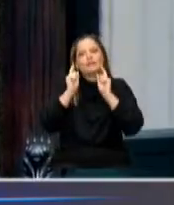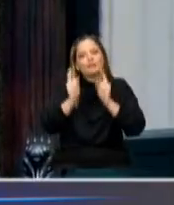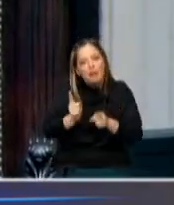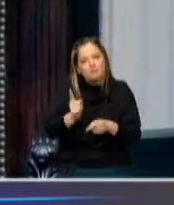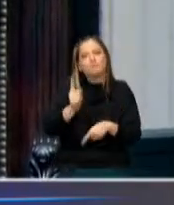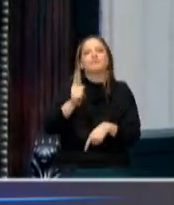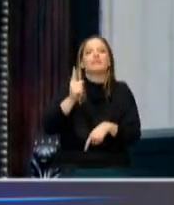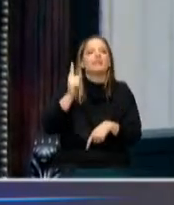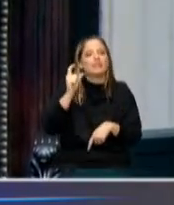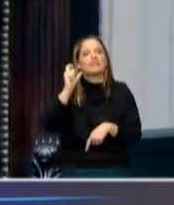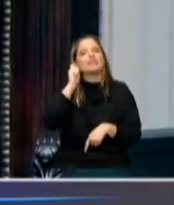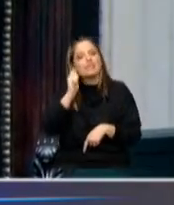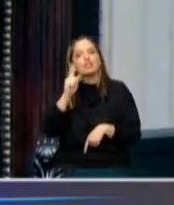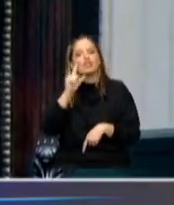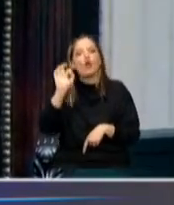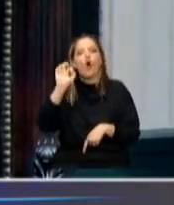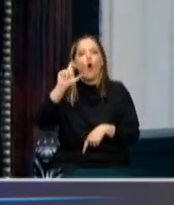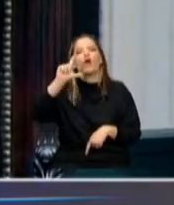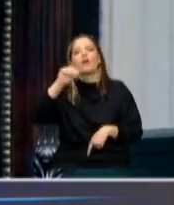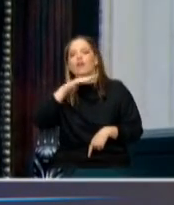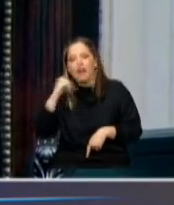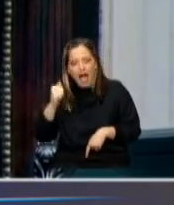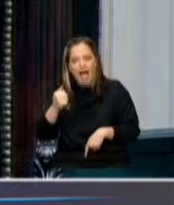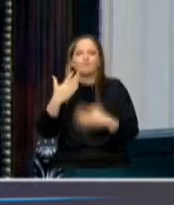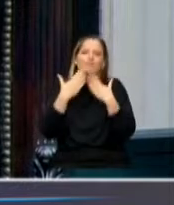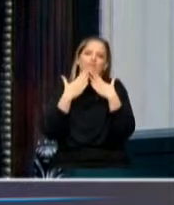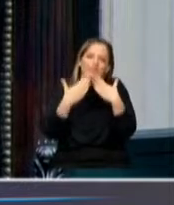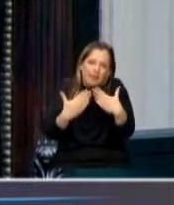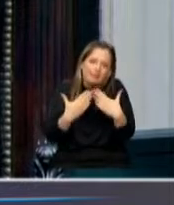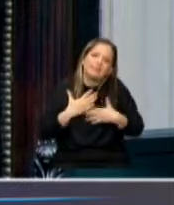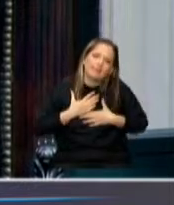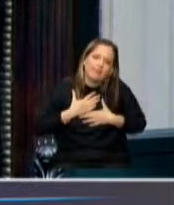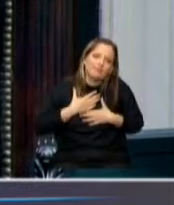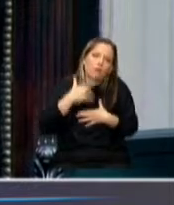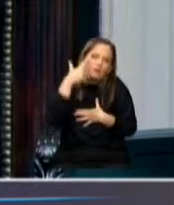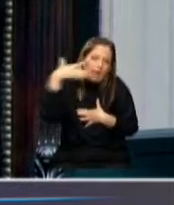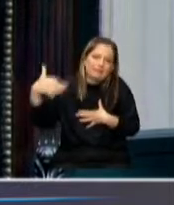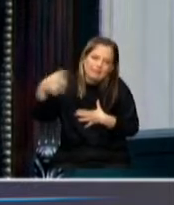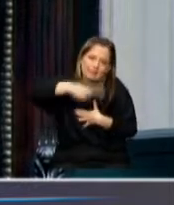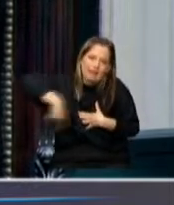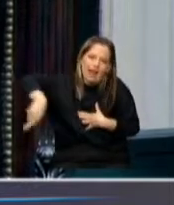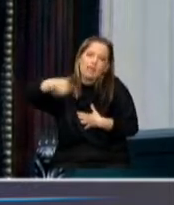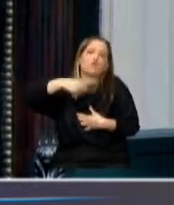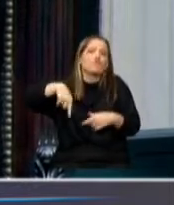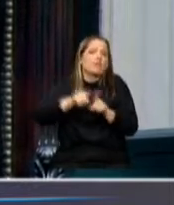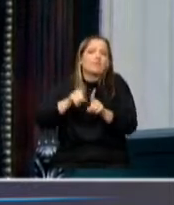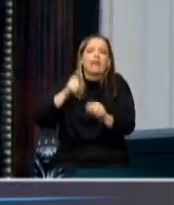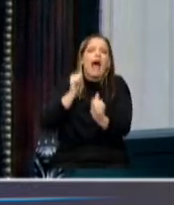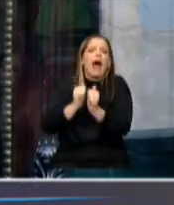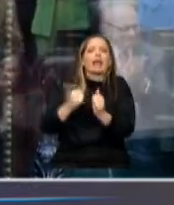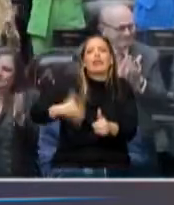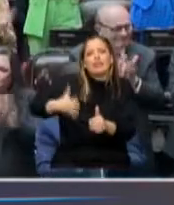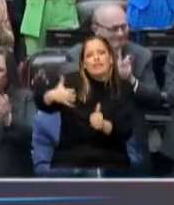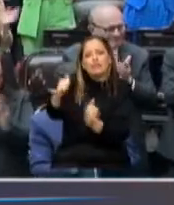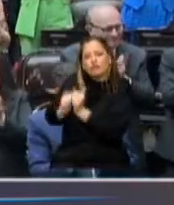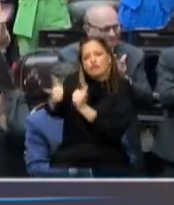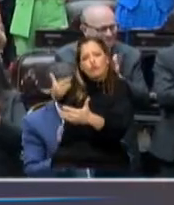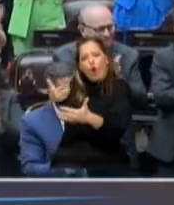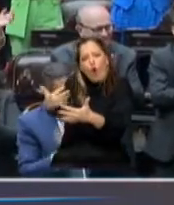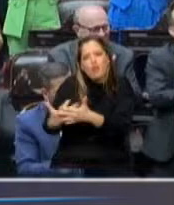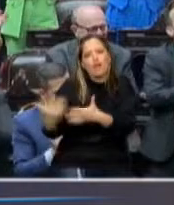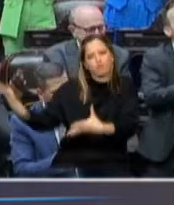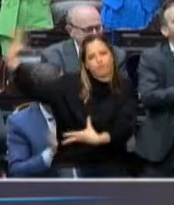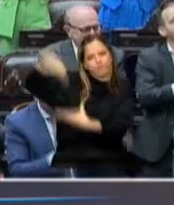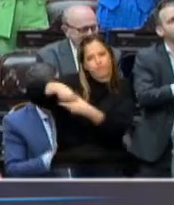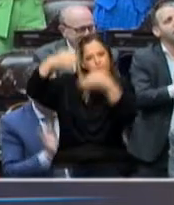debate parlamentario, en donde estuvieron los familiares, en donde plantearon sus reparos y también prendieron una luz de alarma que a veces